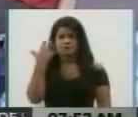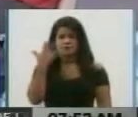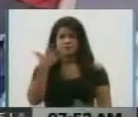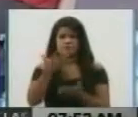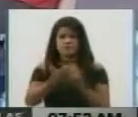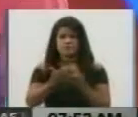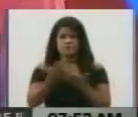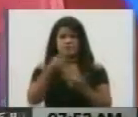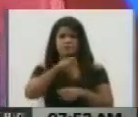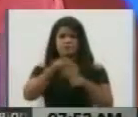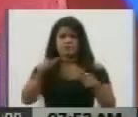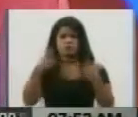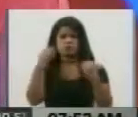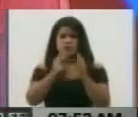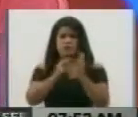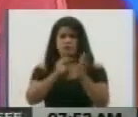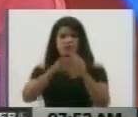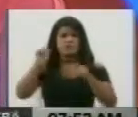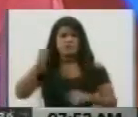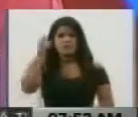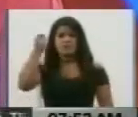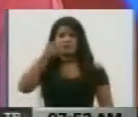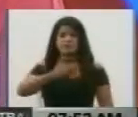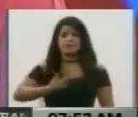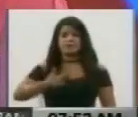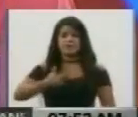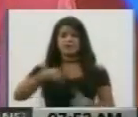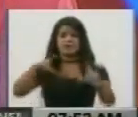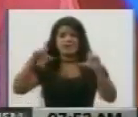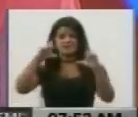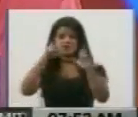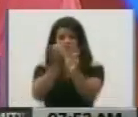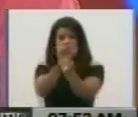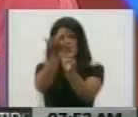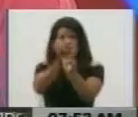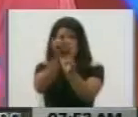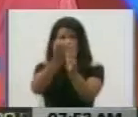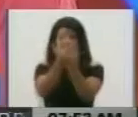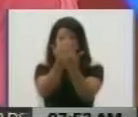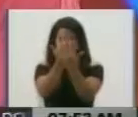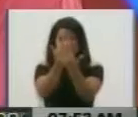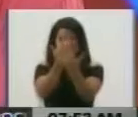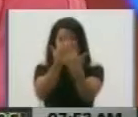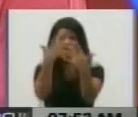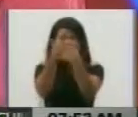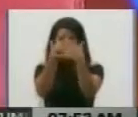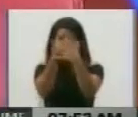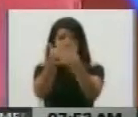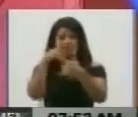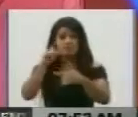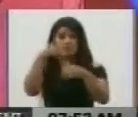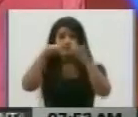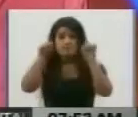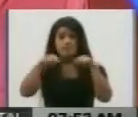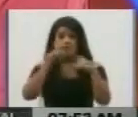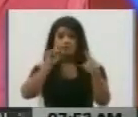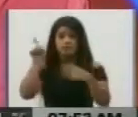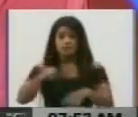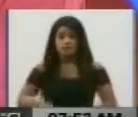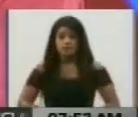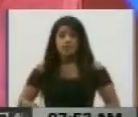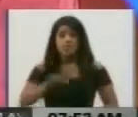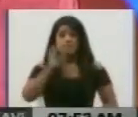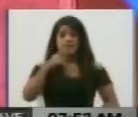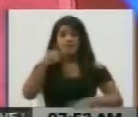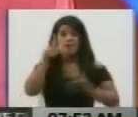de la humanidad infinidad de veces y primera vez que a un jefe de Estado le hacen esto. Y se publica, digamos, en primera página. Las portadas, además, cuando